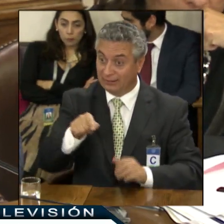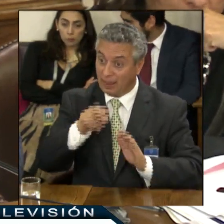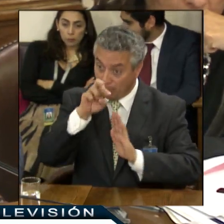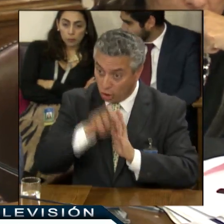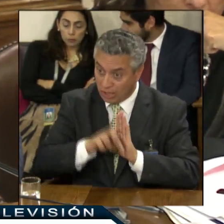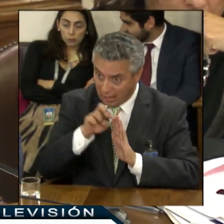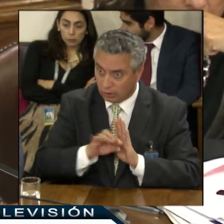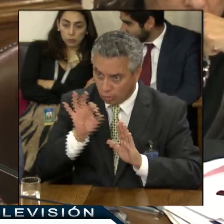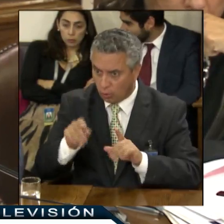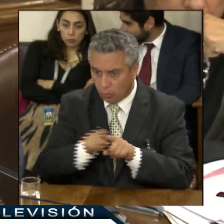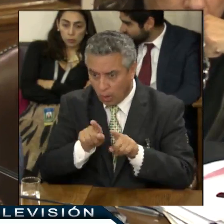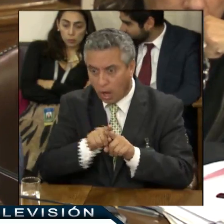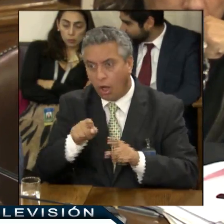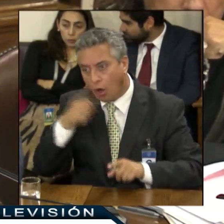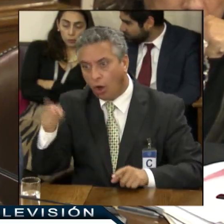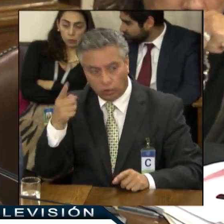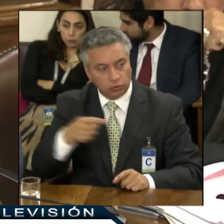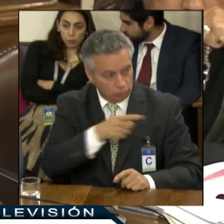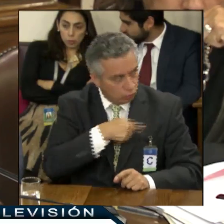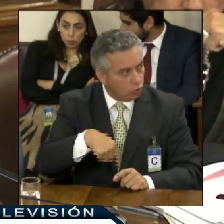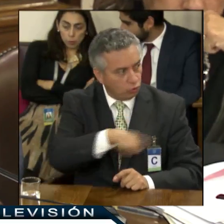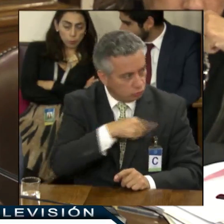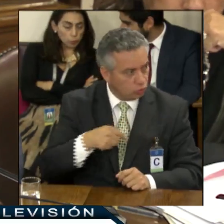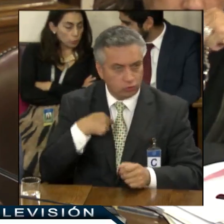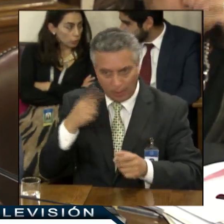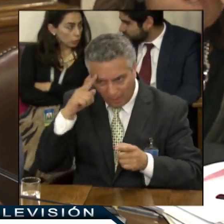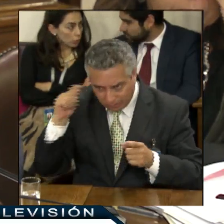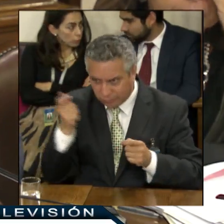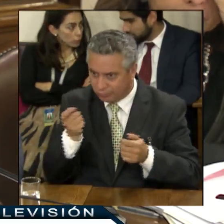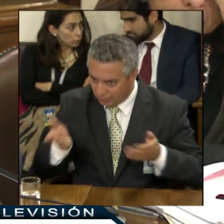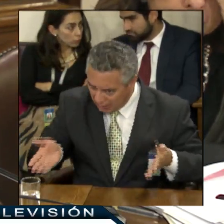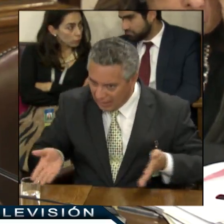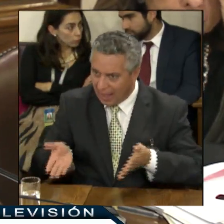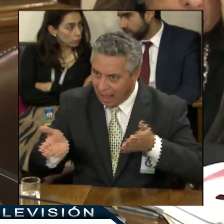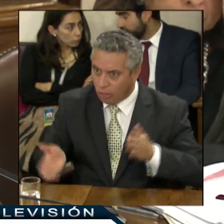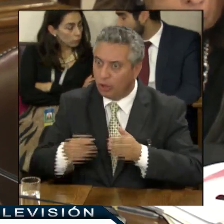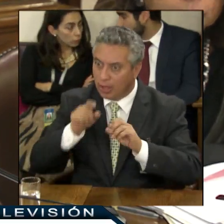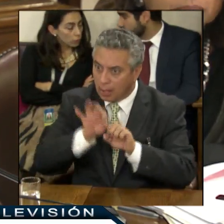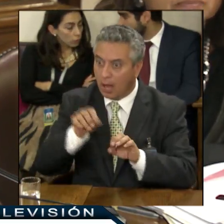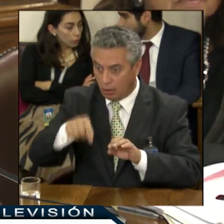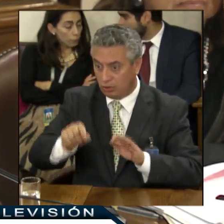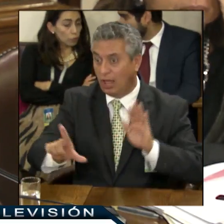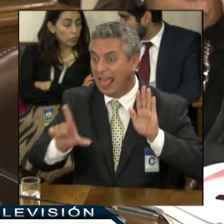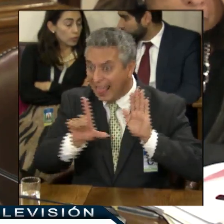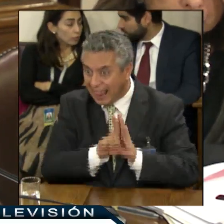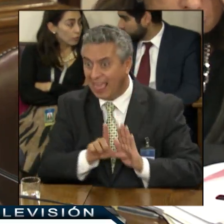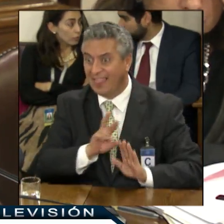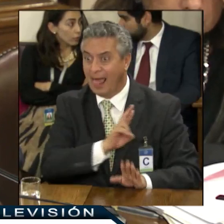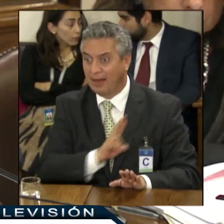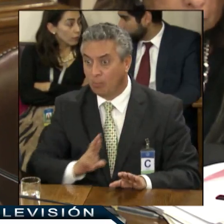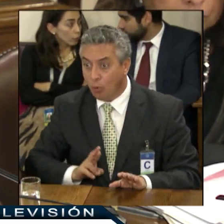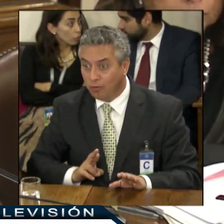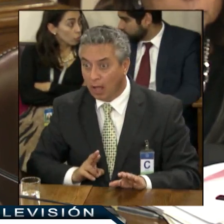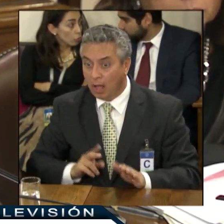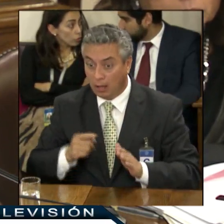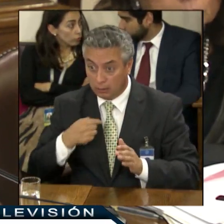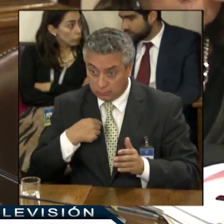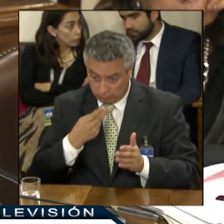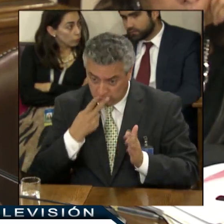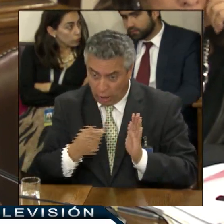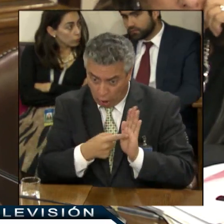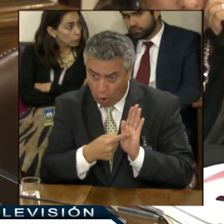que hemos nosotros impulsado creado y aprobado y que son ley de la República dan cuenta de nuestro